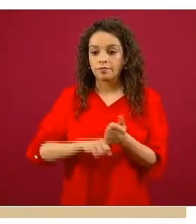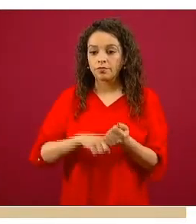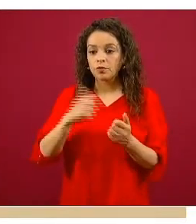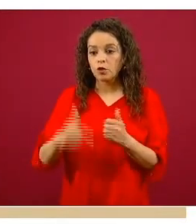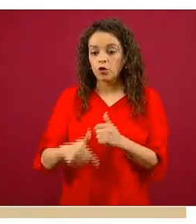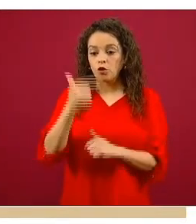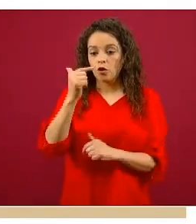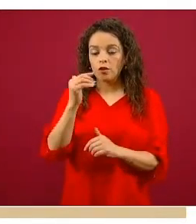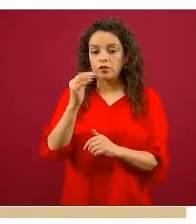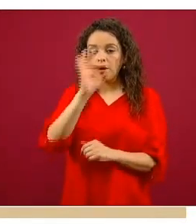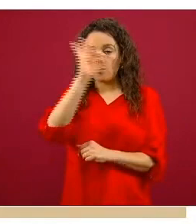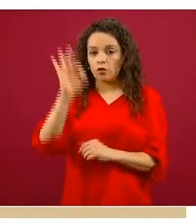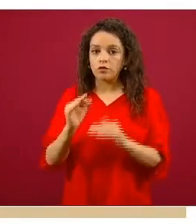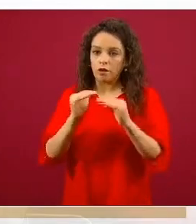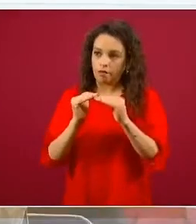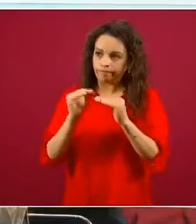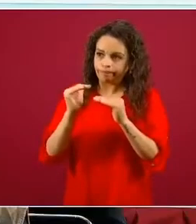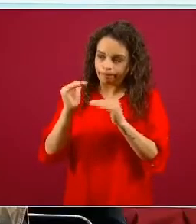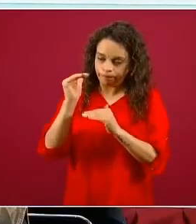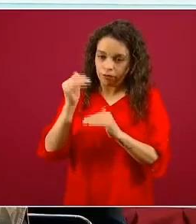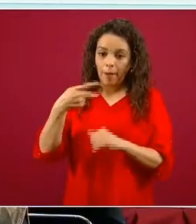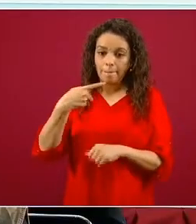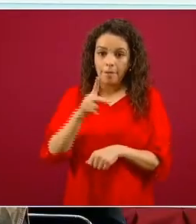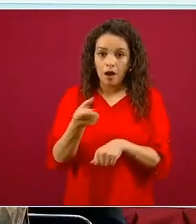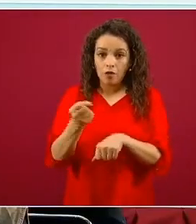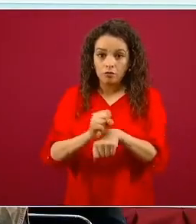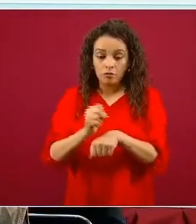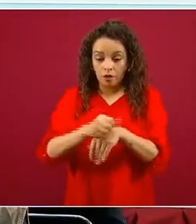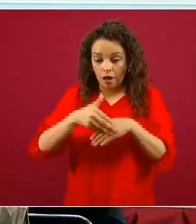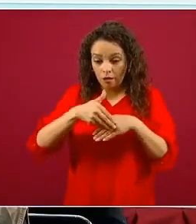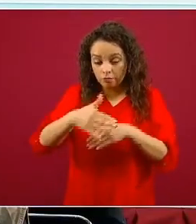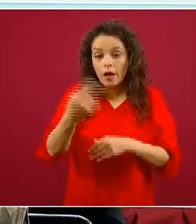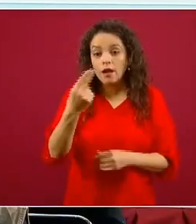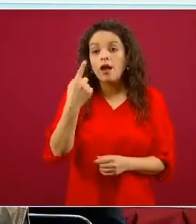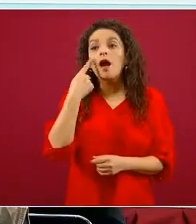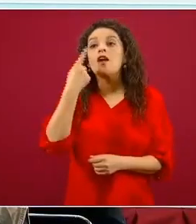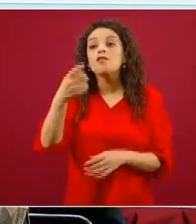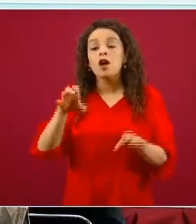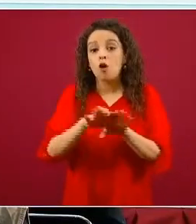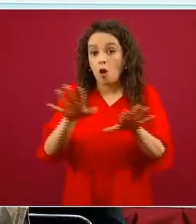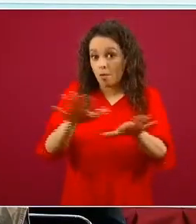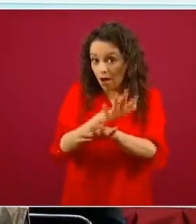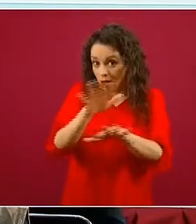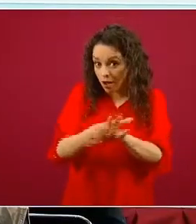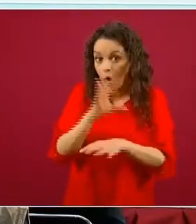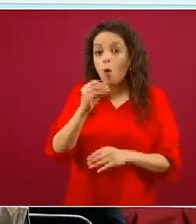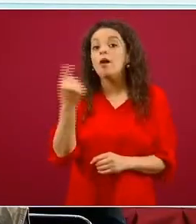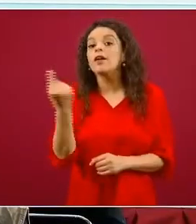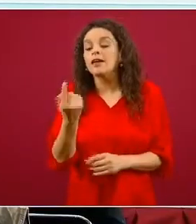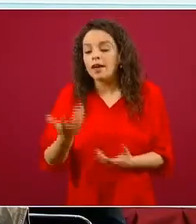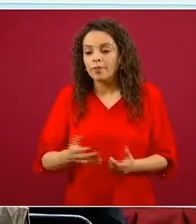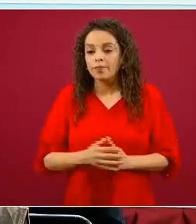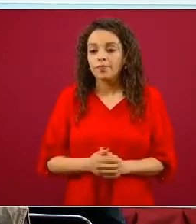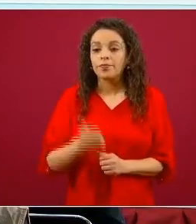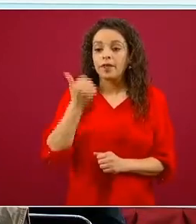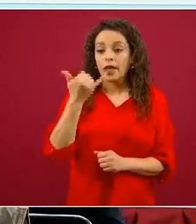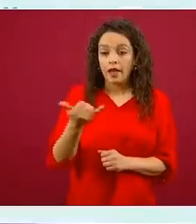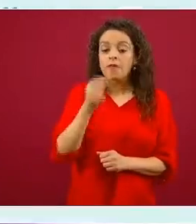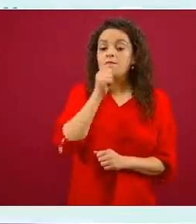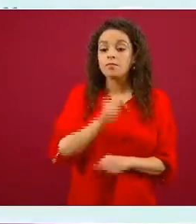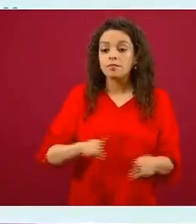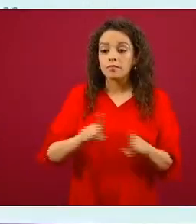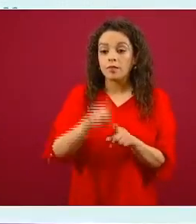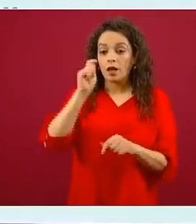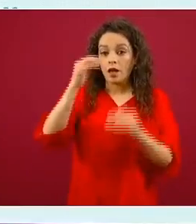medida que vayan avanzando las semanas vamos a ver el comportamiento. Vemos también un incremento importante en los casos recuperados, que es